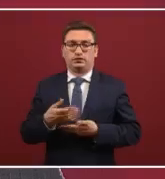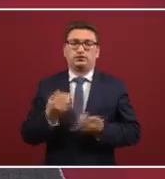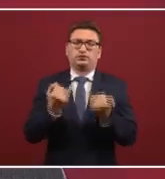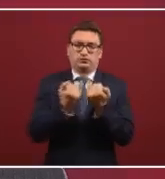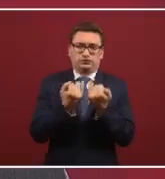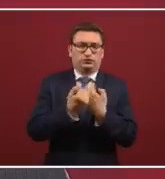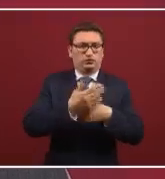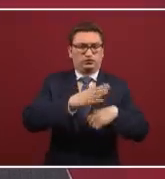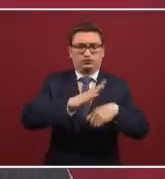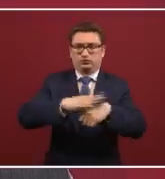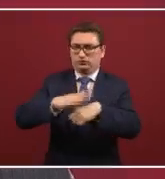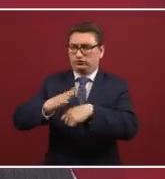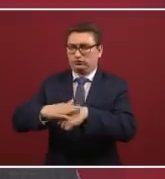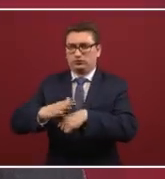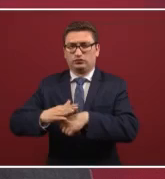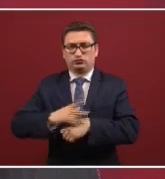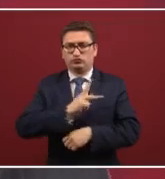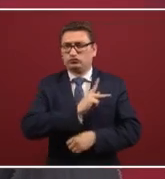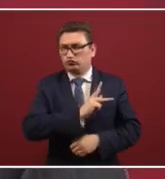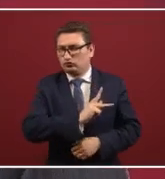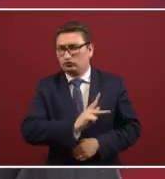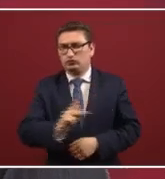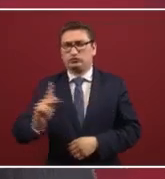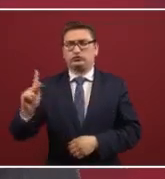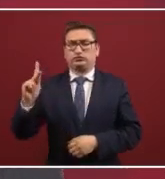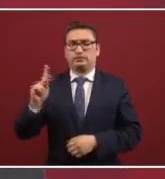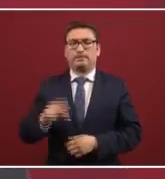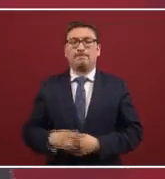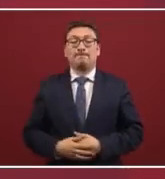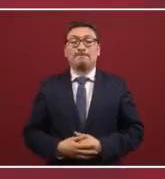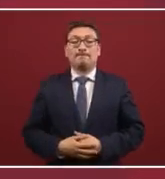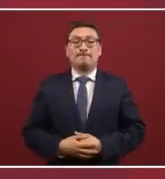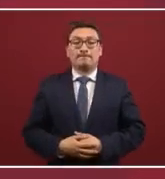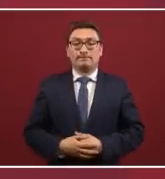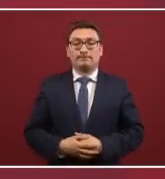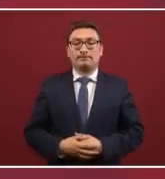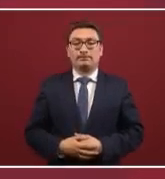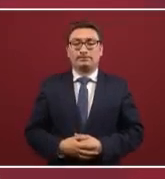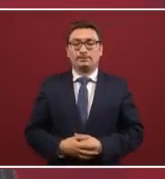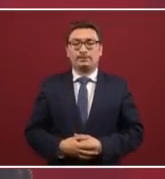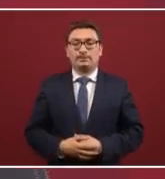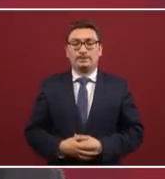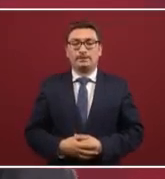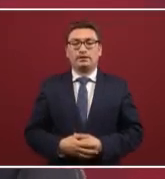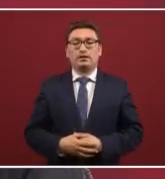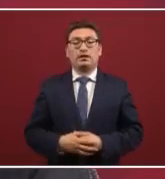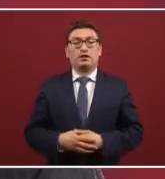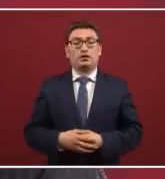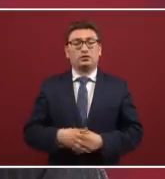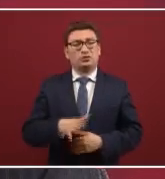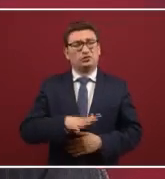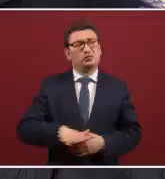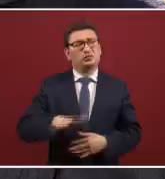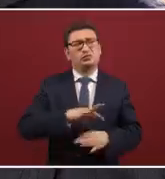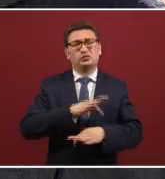pues a todos para que se evite la violencia.